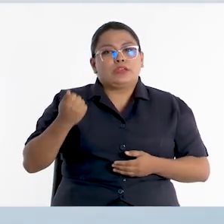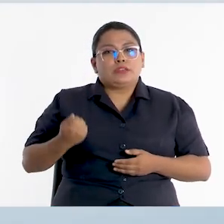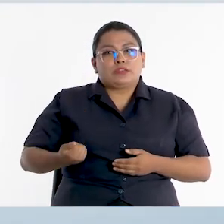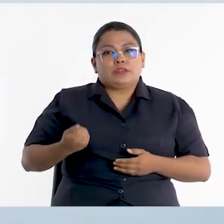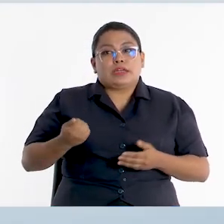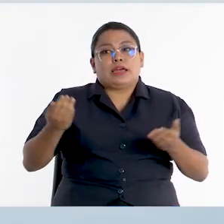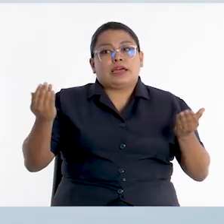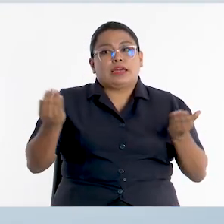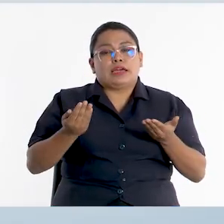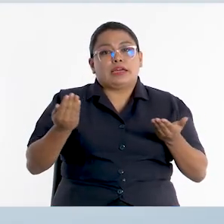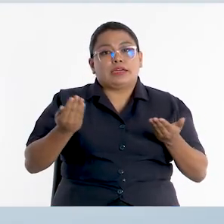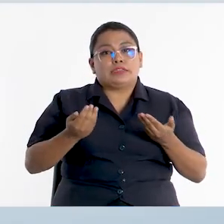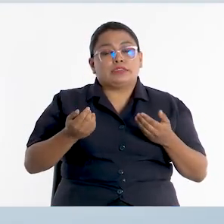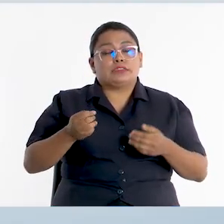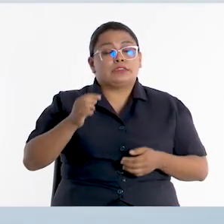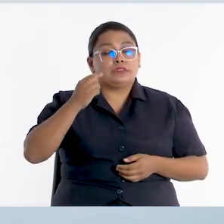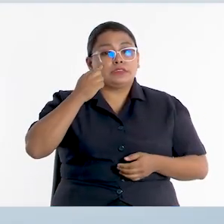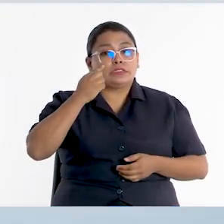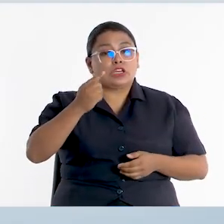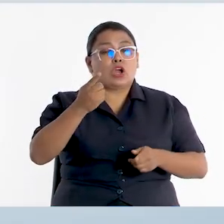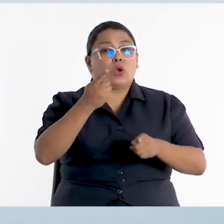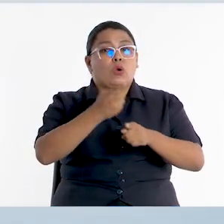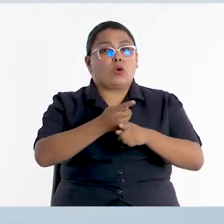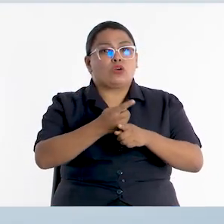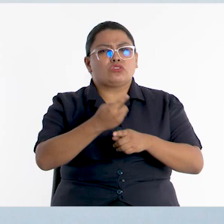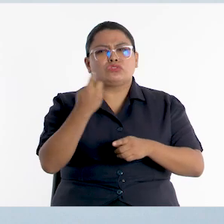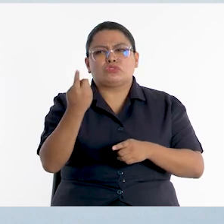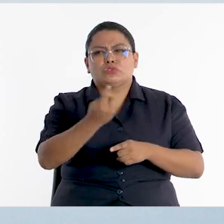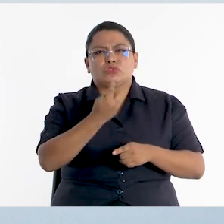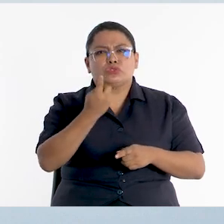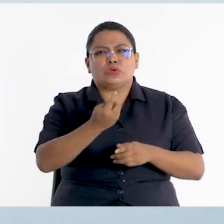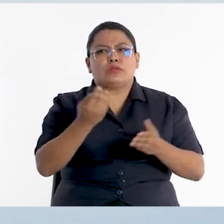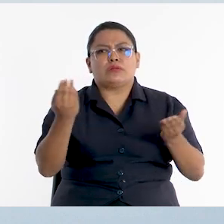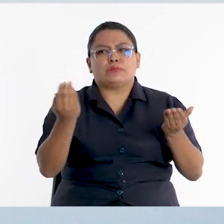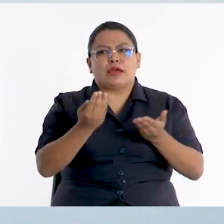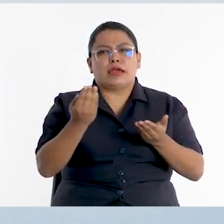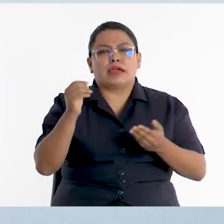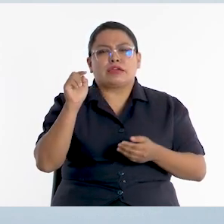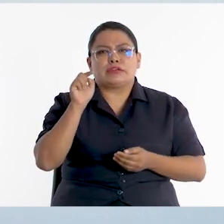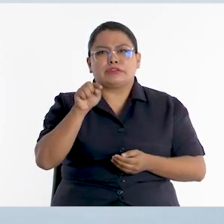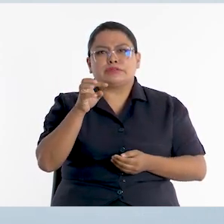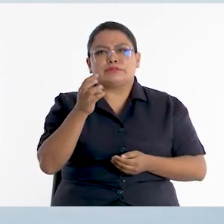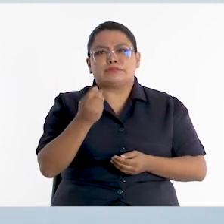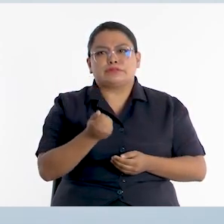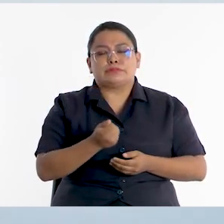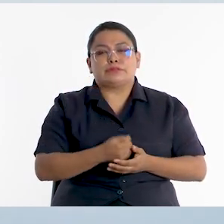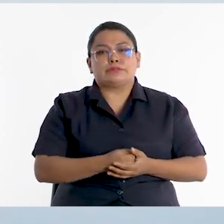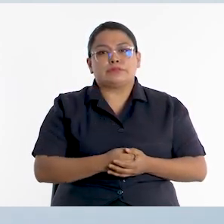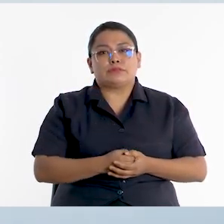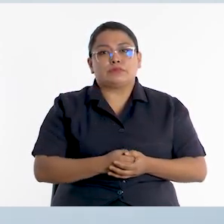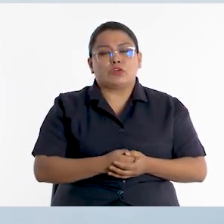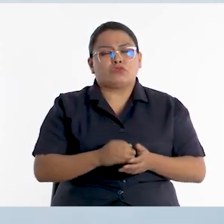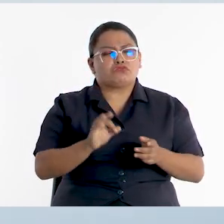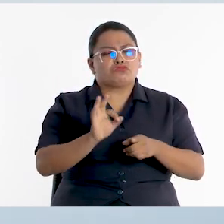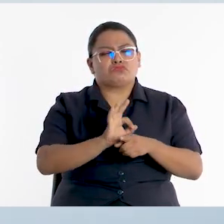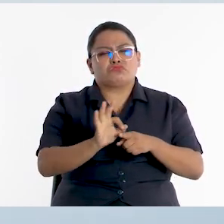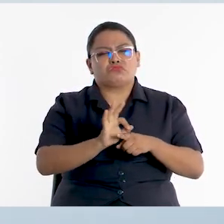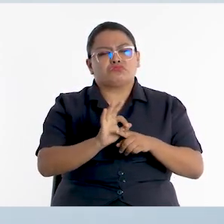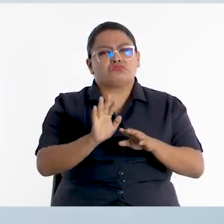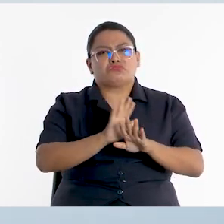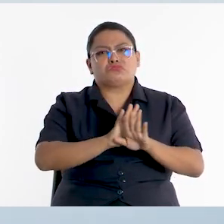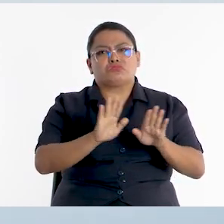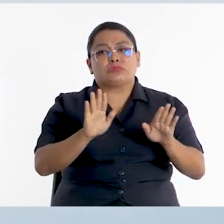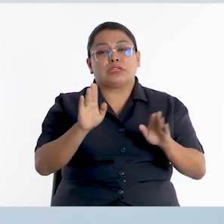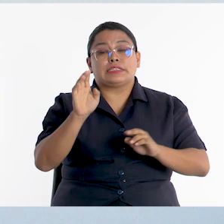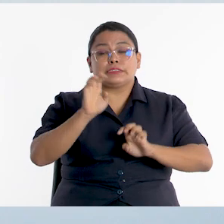Cuando los estudiantes realicen comprobaciones, no basta con que efectúen este cálculo. No sirve